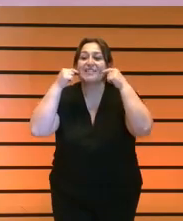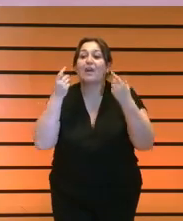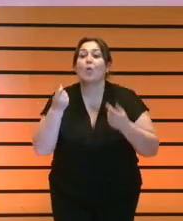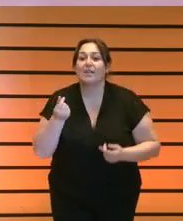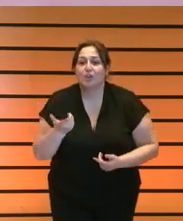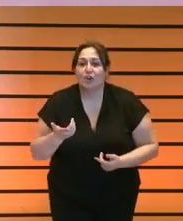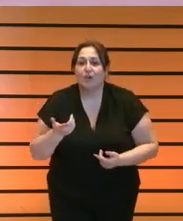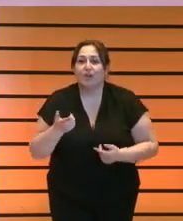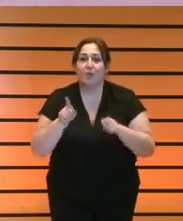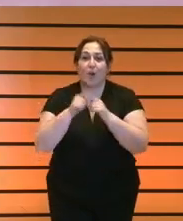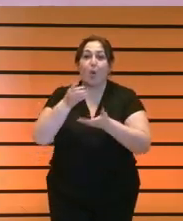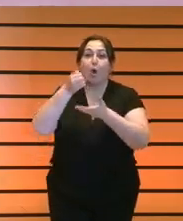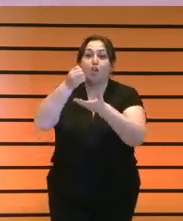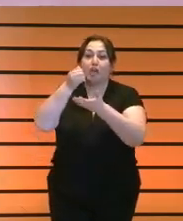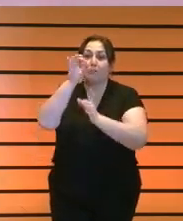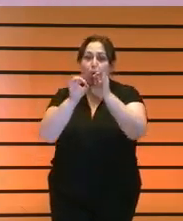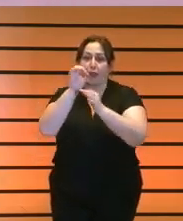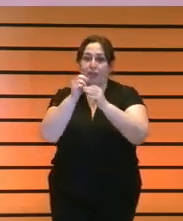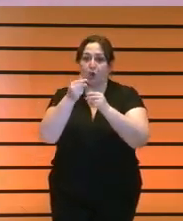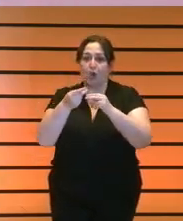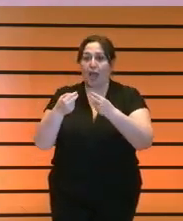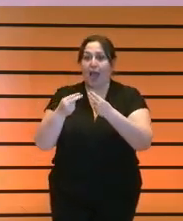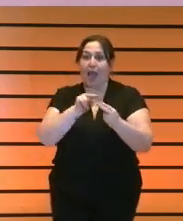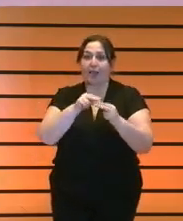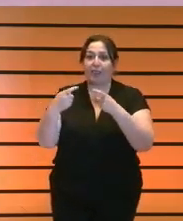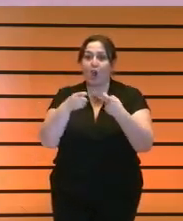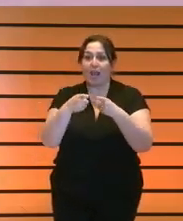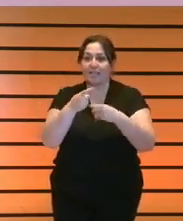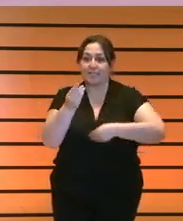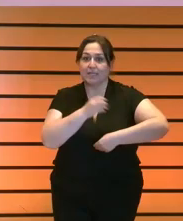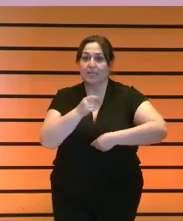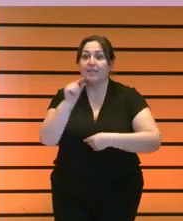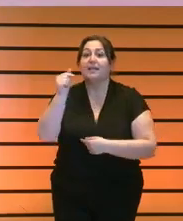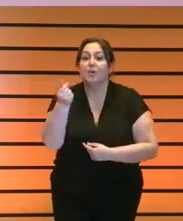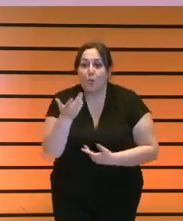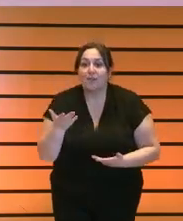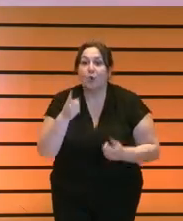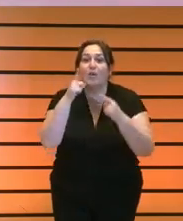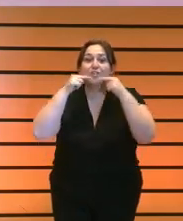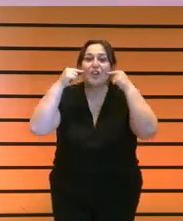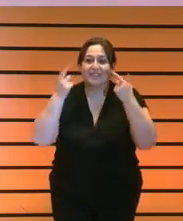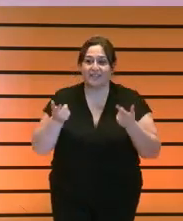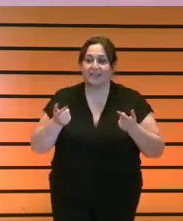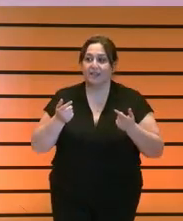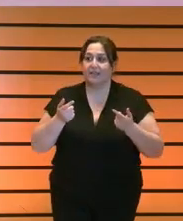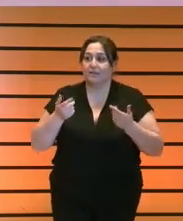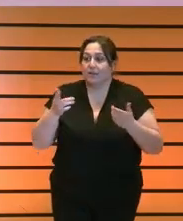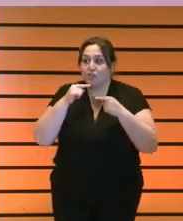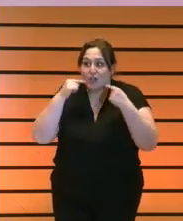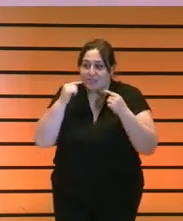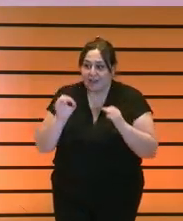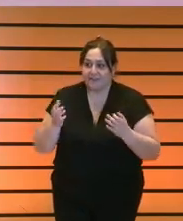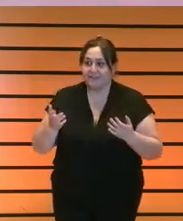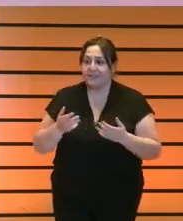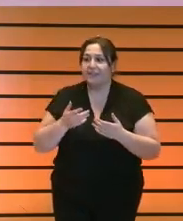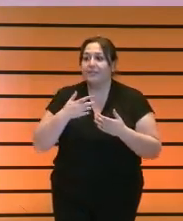dónde cotiza, ¿no?, la bolsa de la sonrisa, ¿no? Está el mercado de la comida en Chicago, el de valores en Nueva York, pero el mercado de las sonrisas, ¿dónde está?